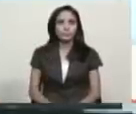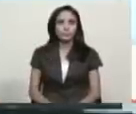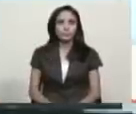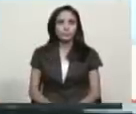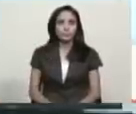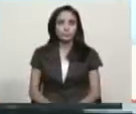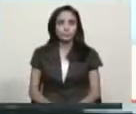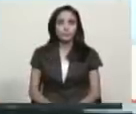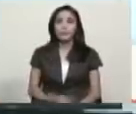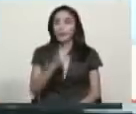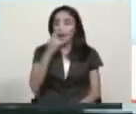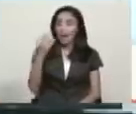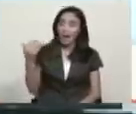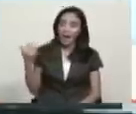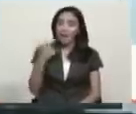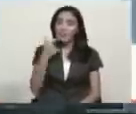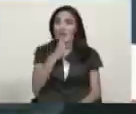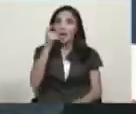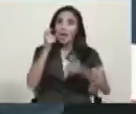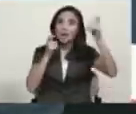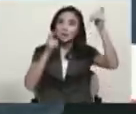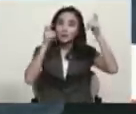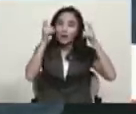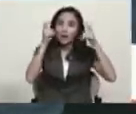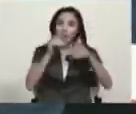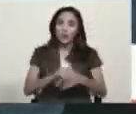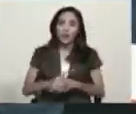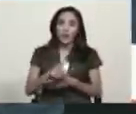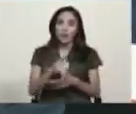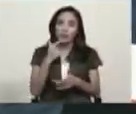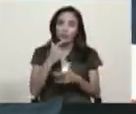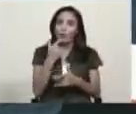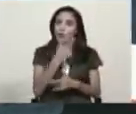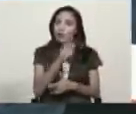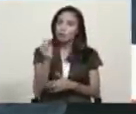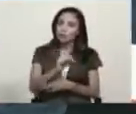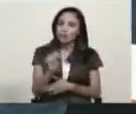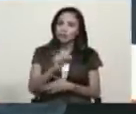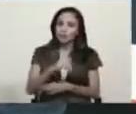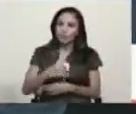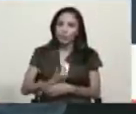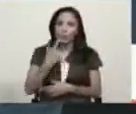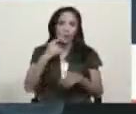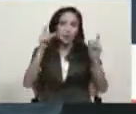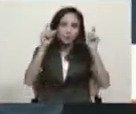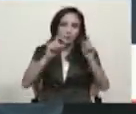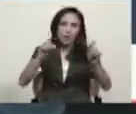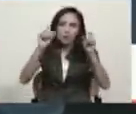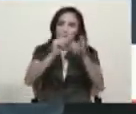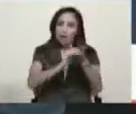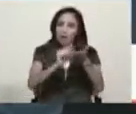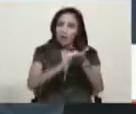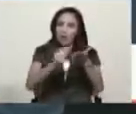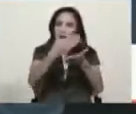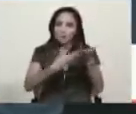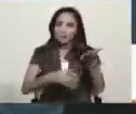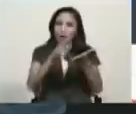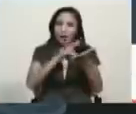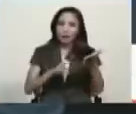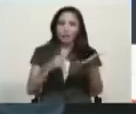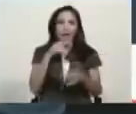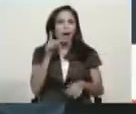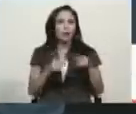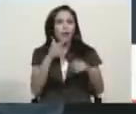cuando el comandante Chávez trajo el método cubano Yo Sí Puedo para la alfabetización? ¿Alguien soñó que era